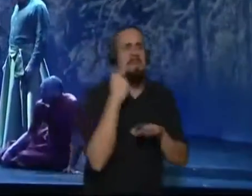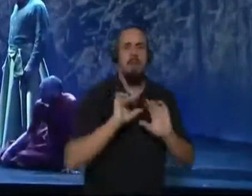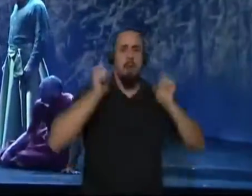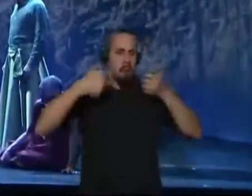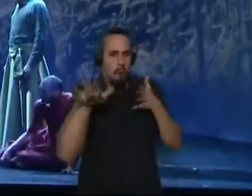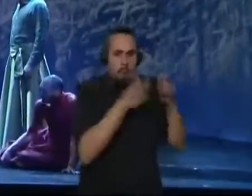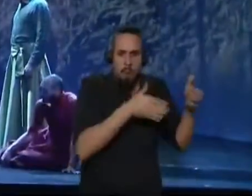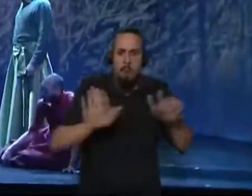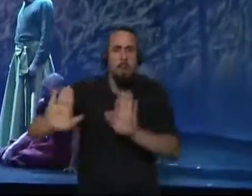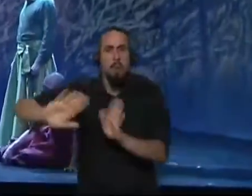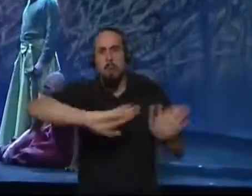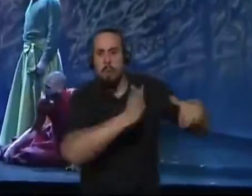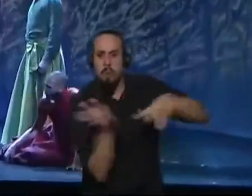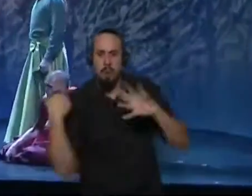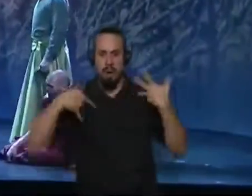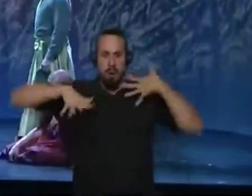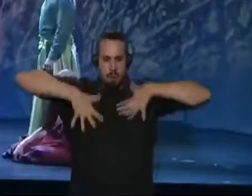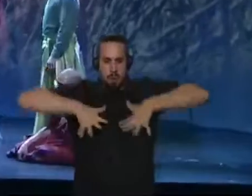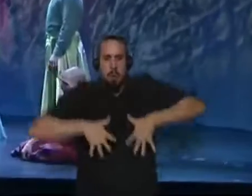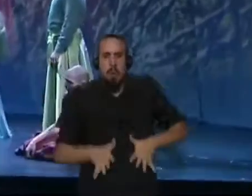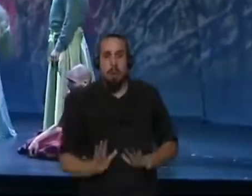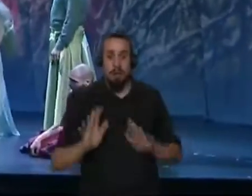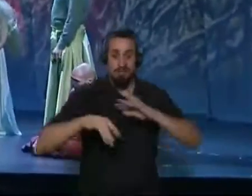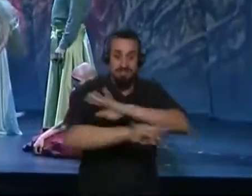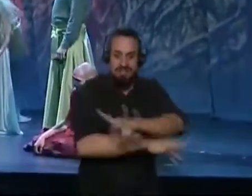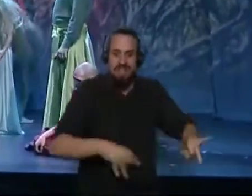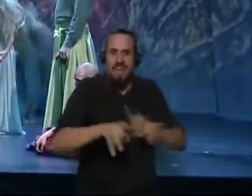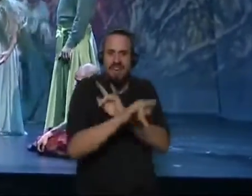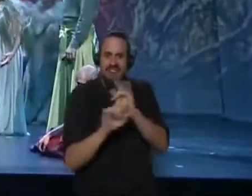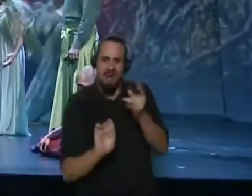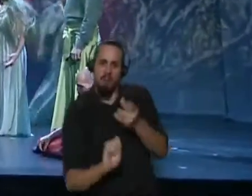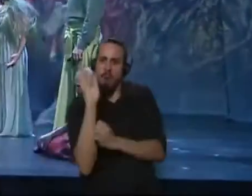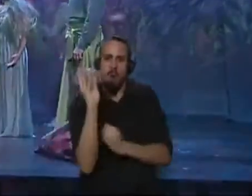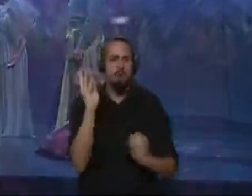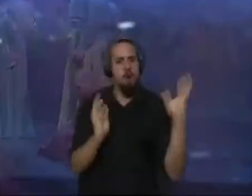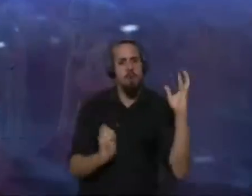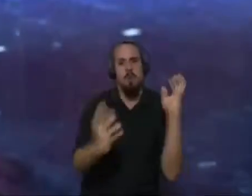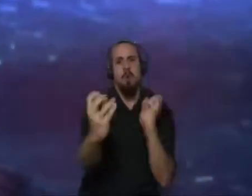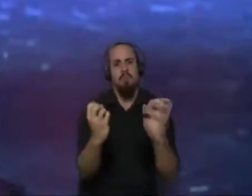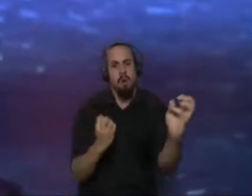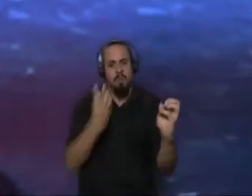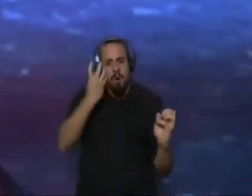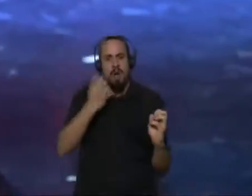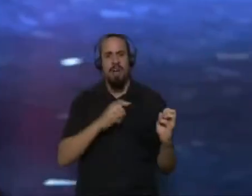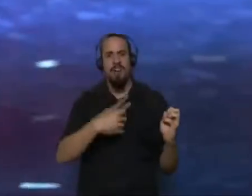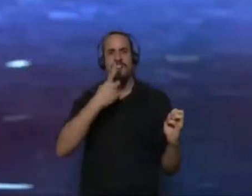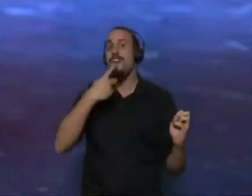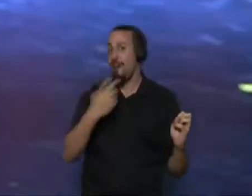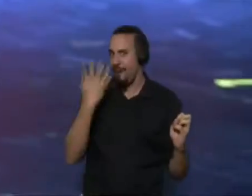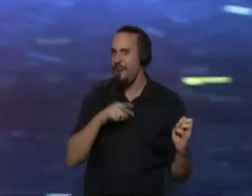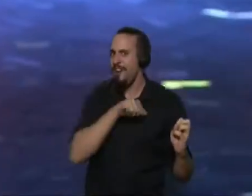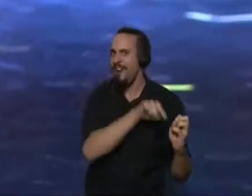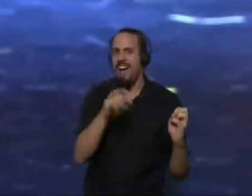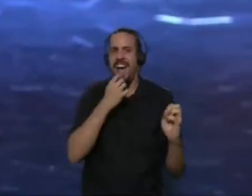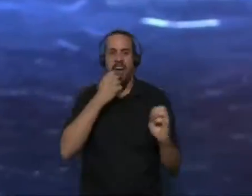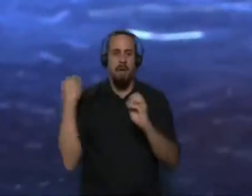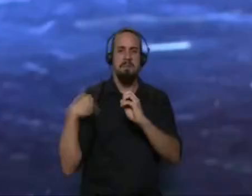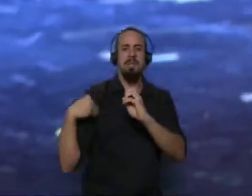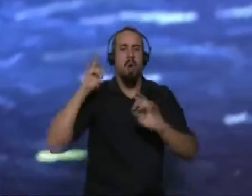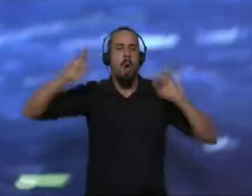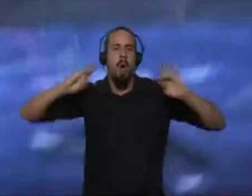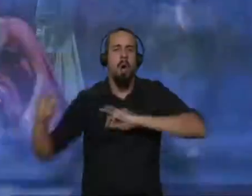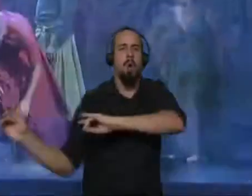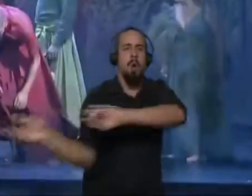sí mismo. La tierra habló con una voz de color rojo, con varias bocas que cantaban lo mismo, lo que nadie